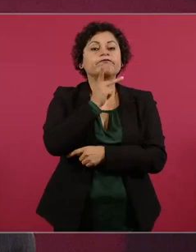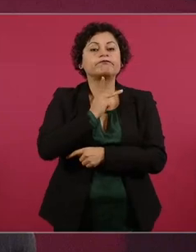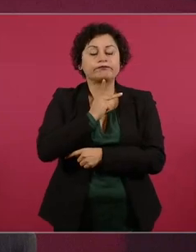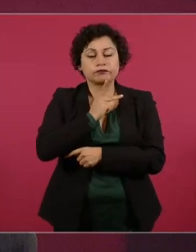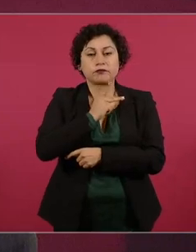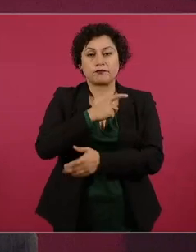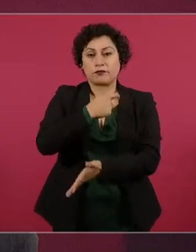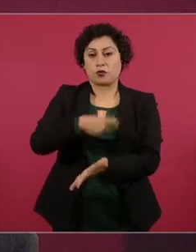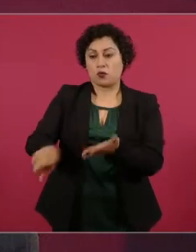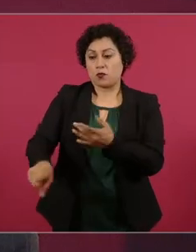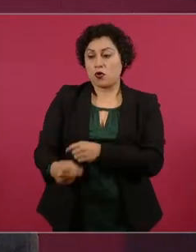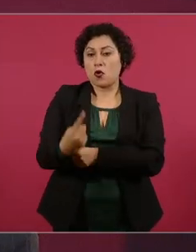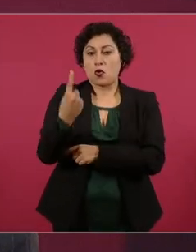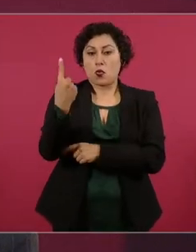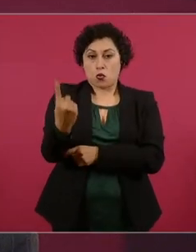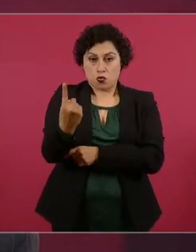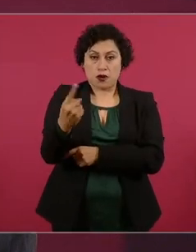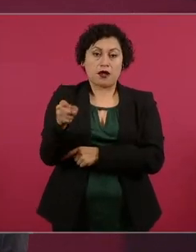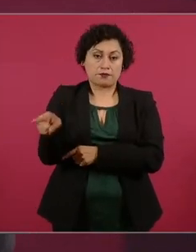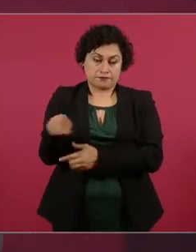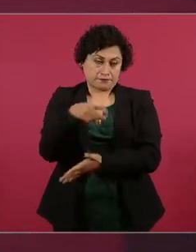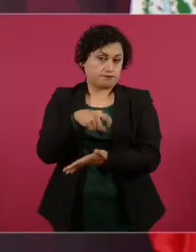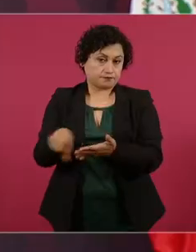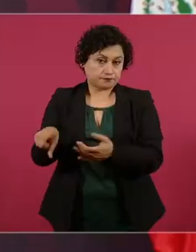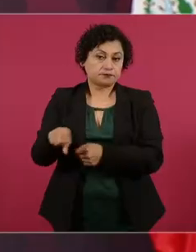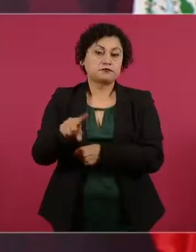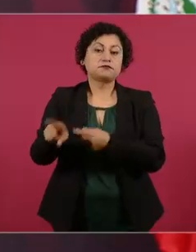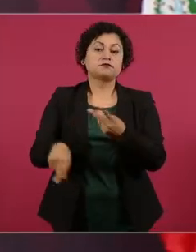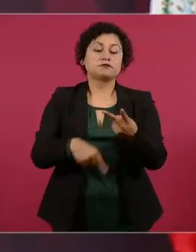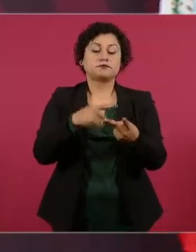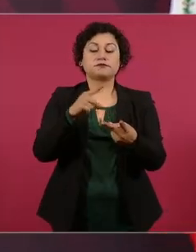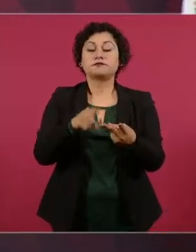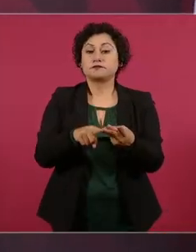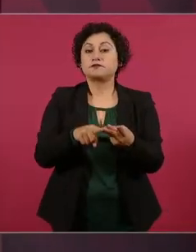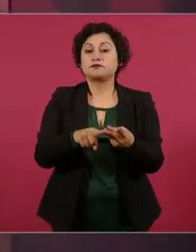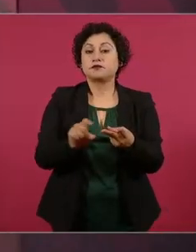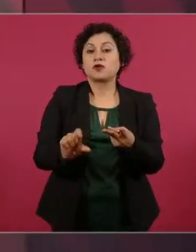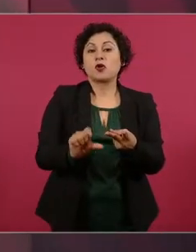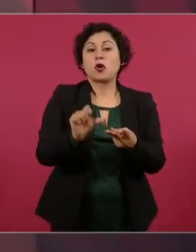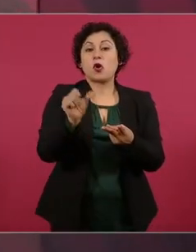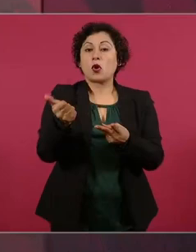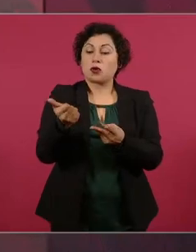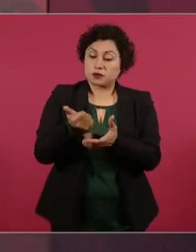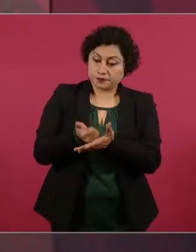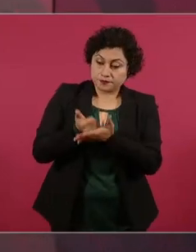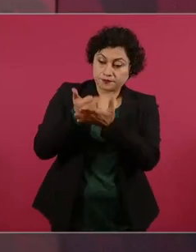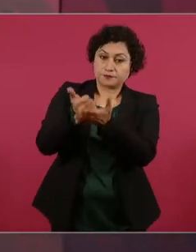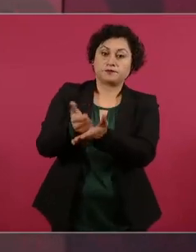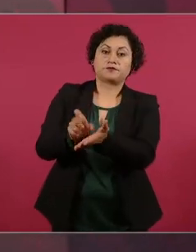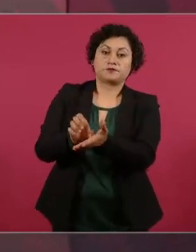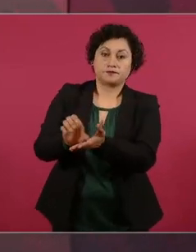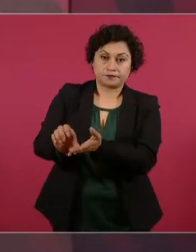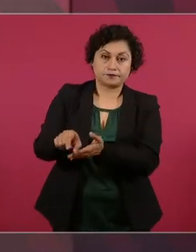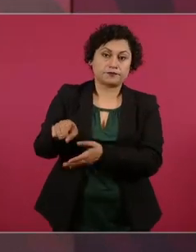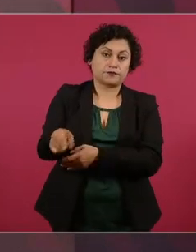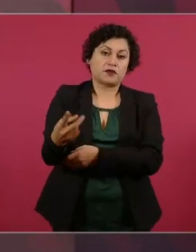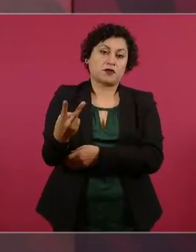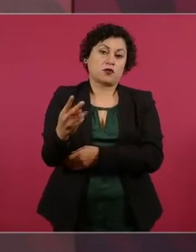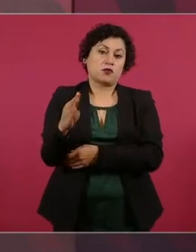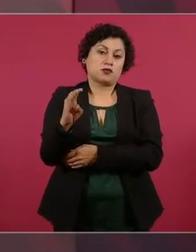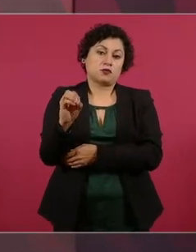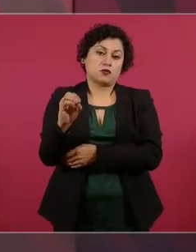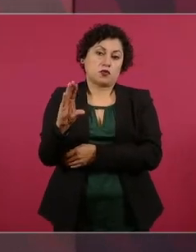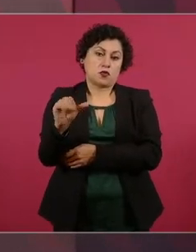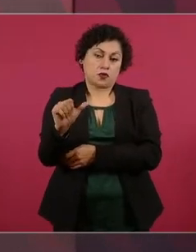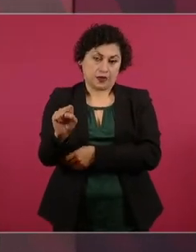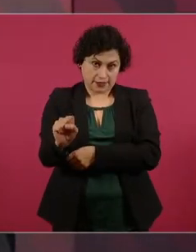la de Deer Park, se financió otra, la de Dos Bocas,